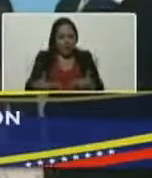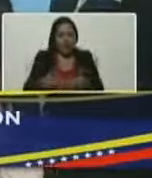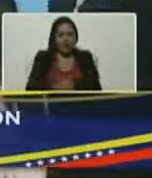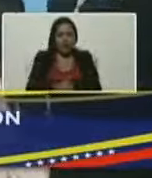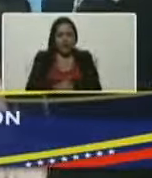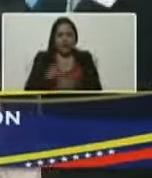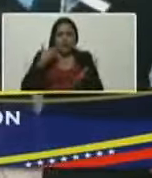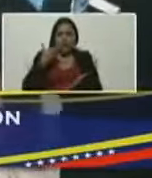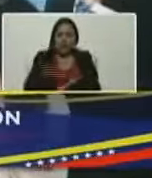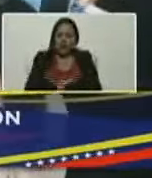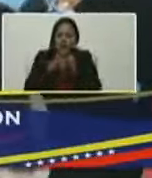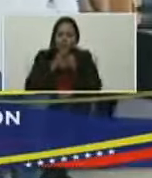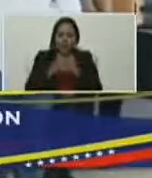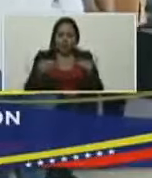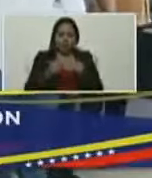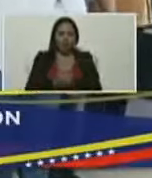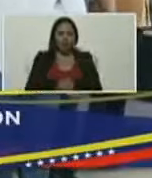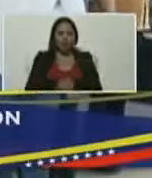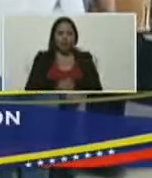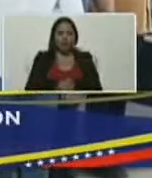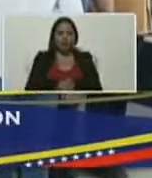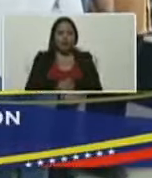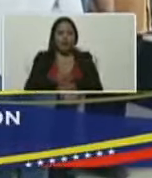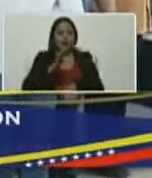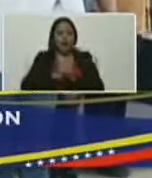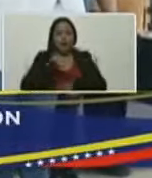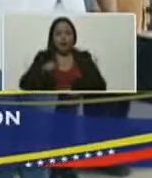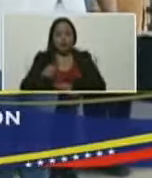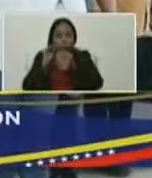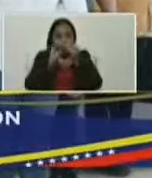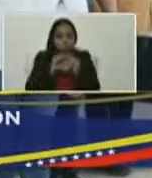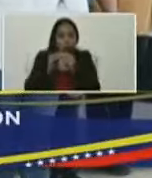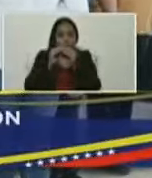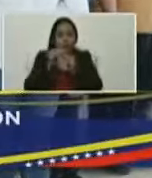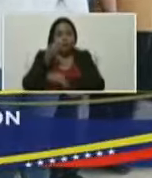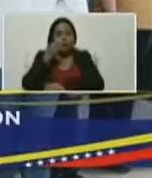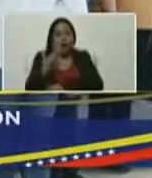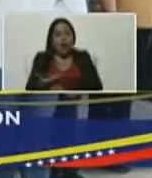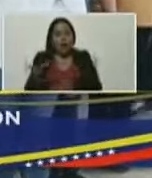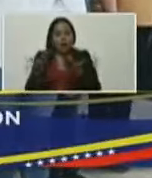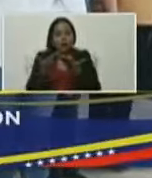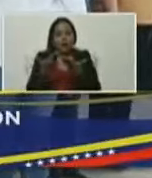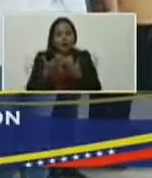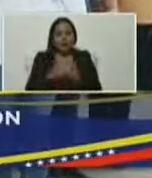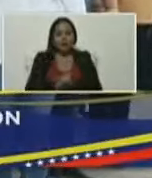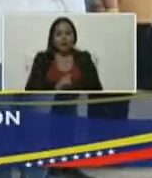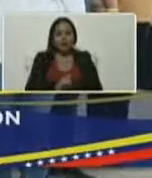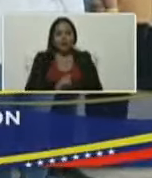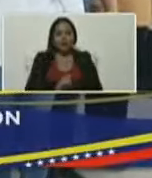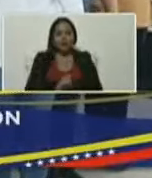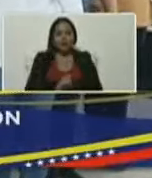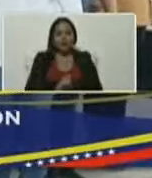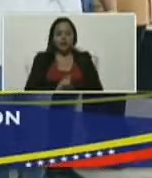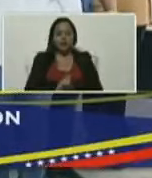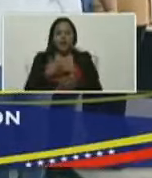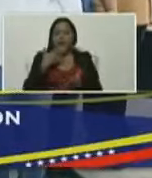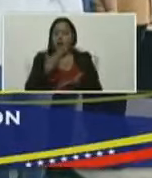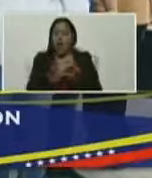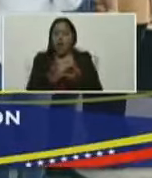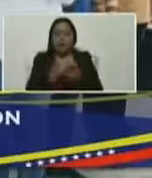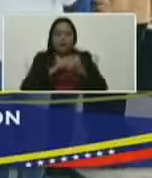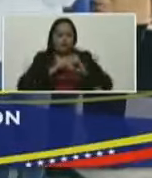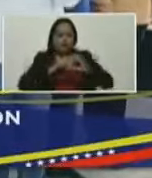muchas gracias por todo, porque quedó muy bonita la escuela y le agradecemos de todo